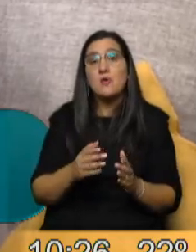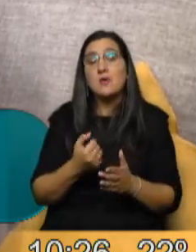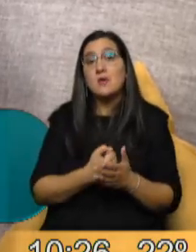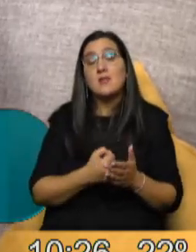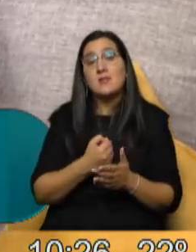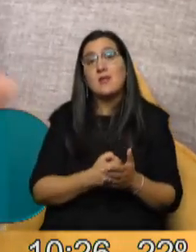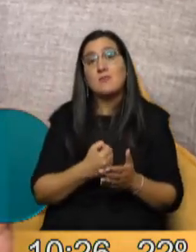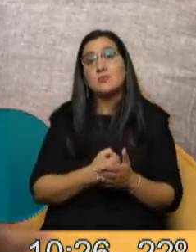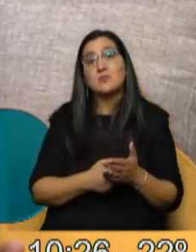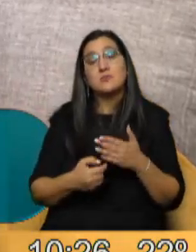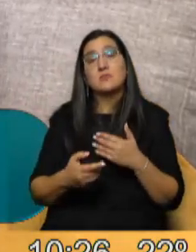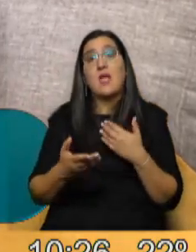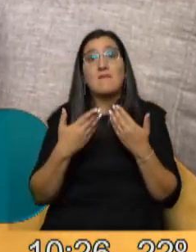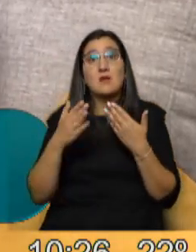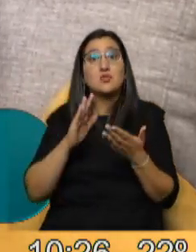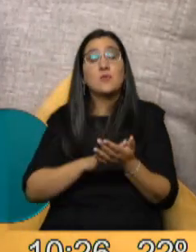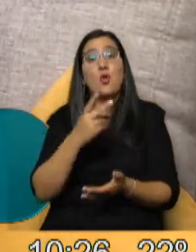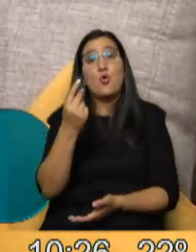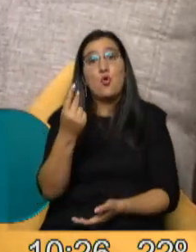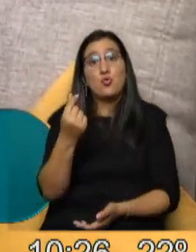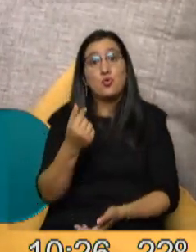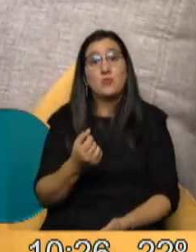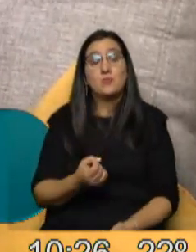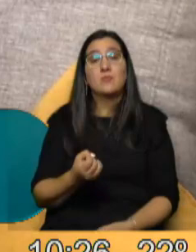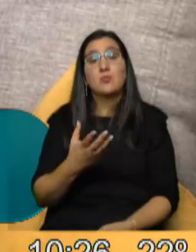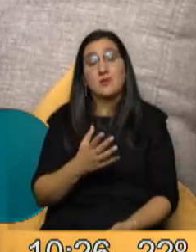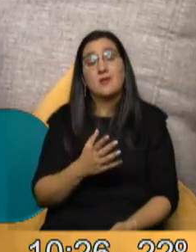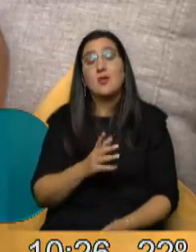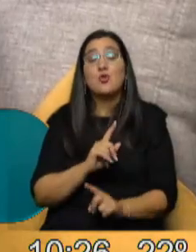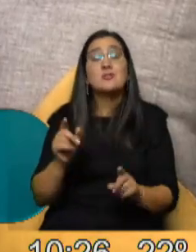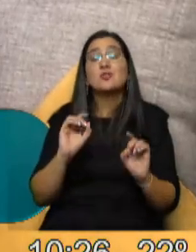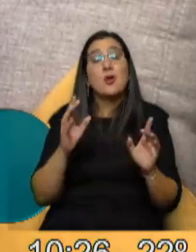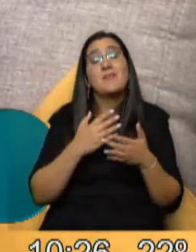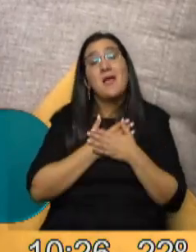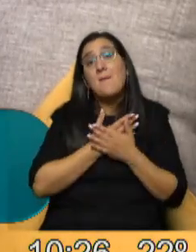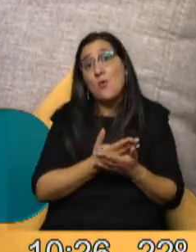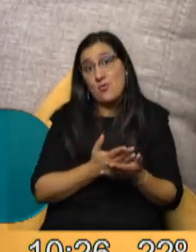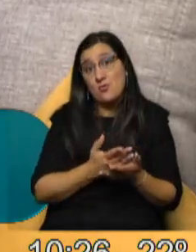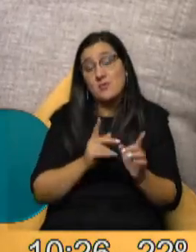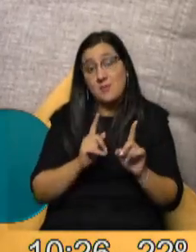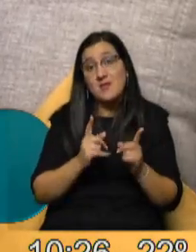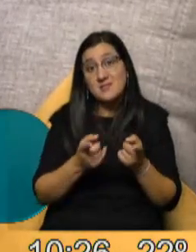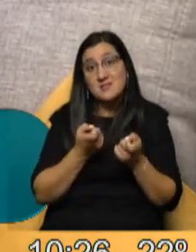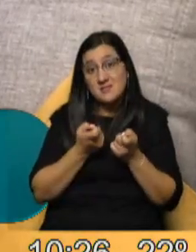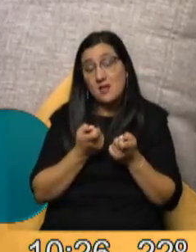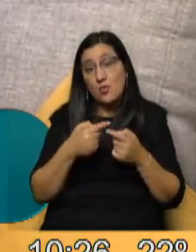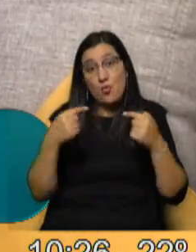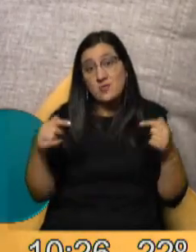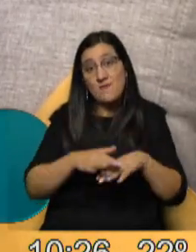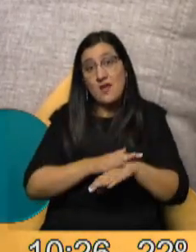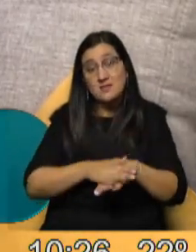tratamos de adentrar en los costos que va a tener esto, porque más allá del cariño y demás, claro. Porque a ver, sobre todo porque las personas que